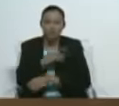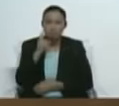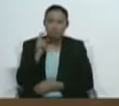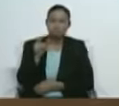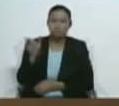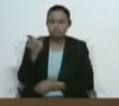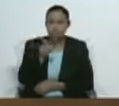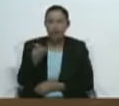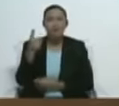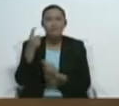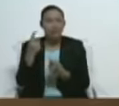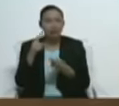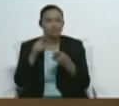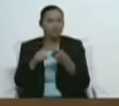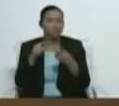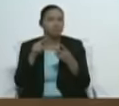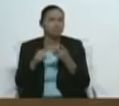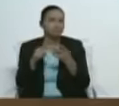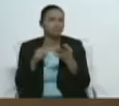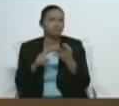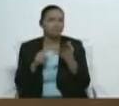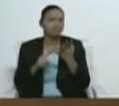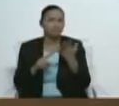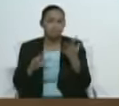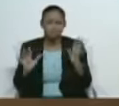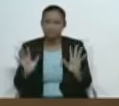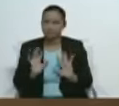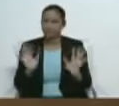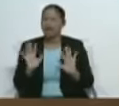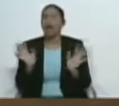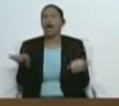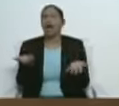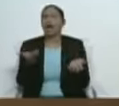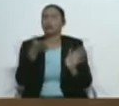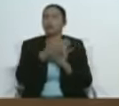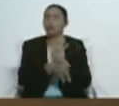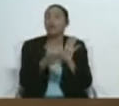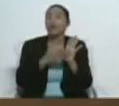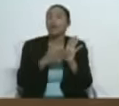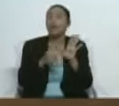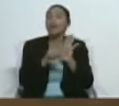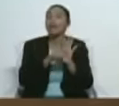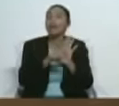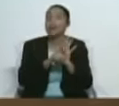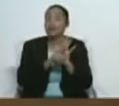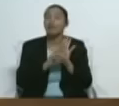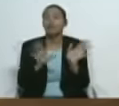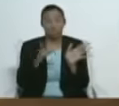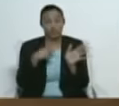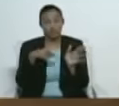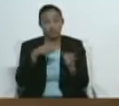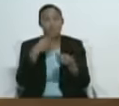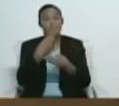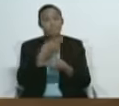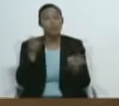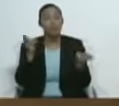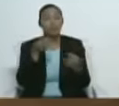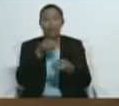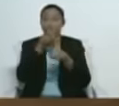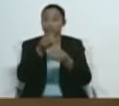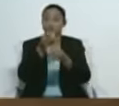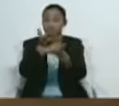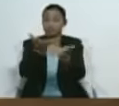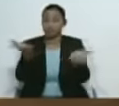totalmente sin duda ya al margen de la ley pero de manera pública y comunicacional han